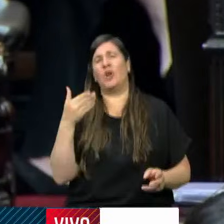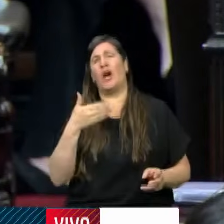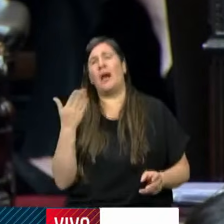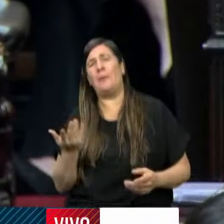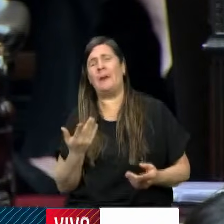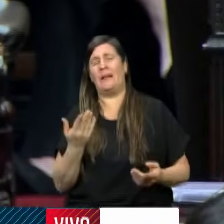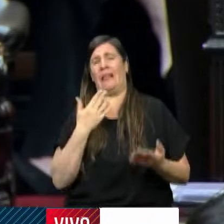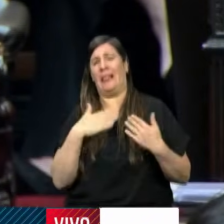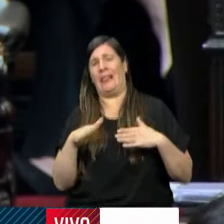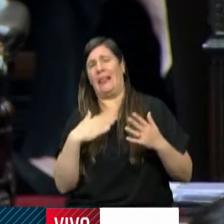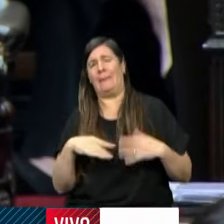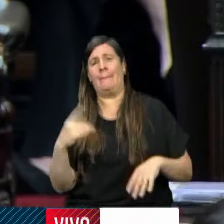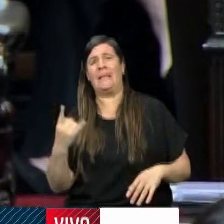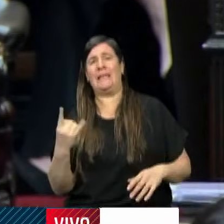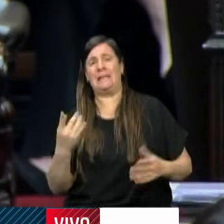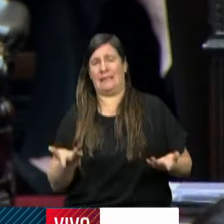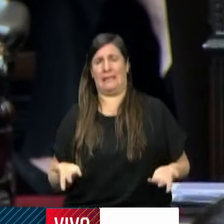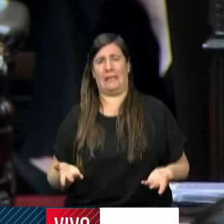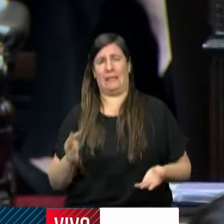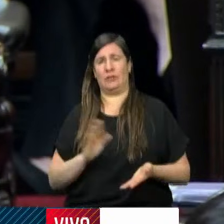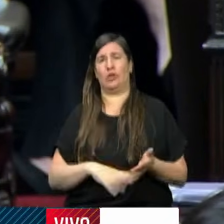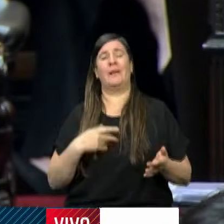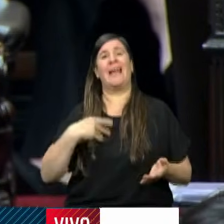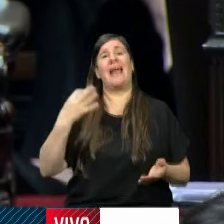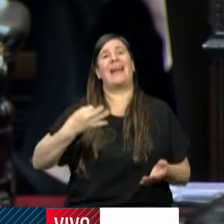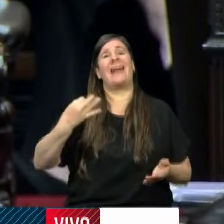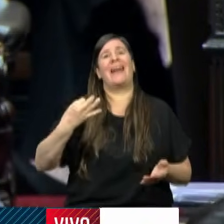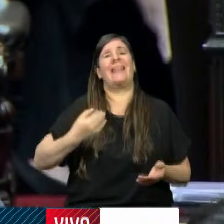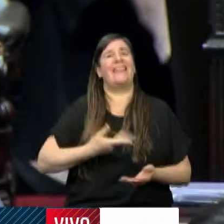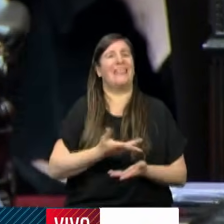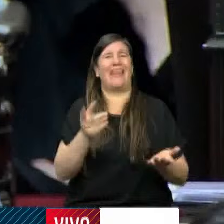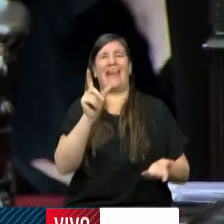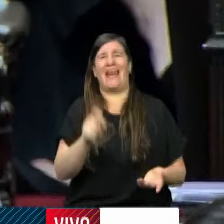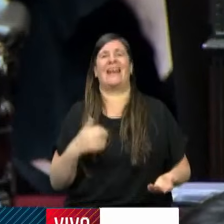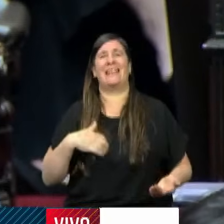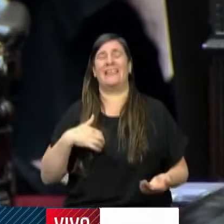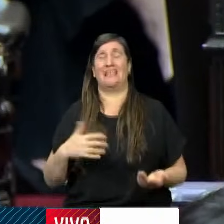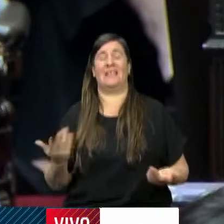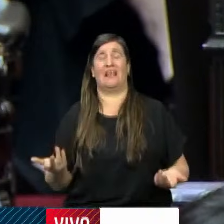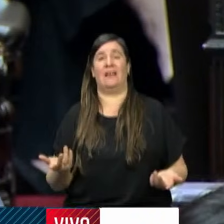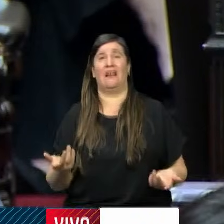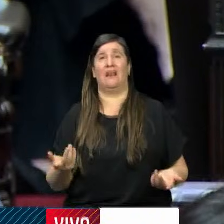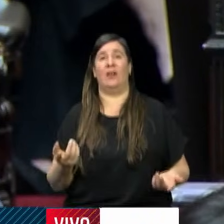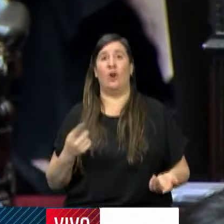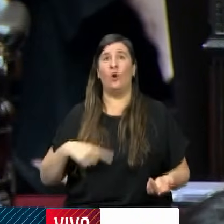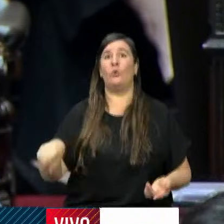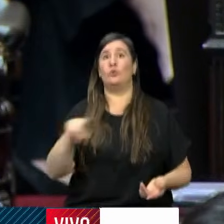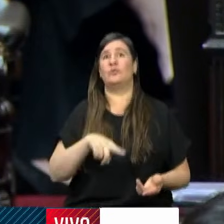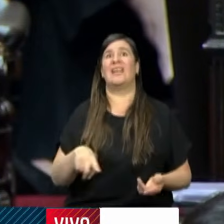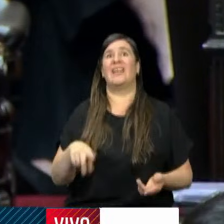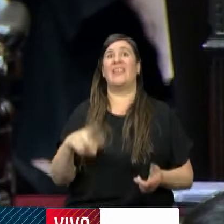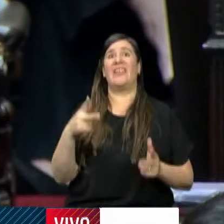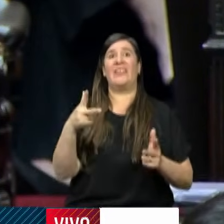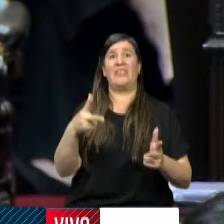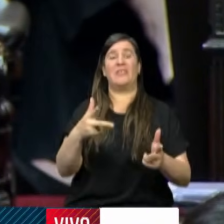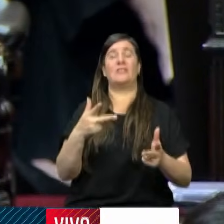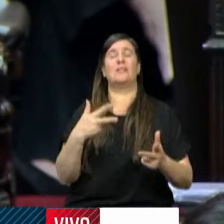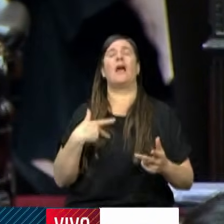autoengañándose sobre la realidad del país, que el cual milagrosamente dicen tener ellos la solución.